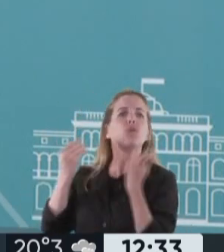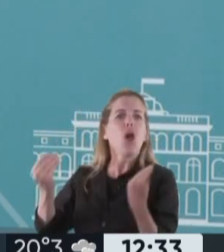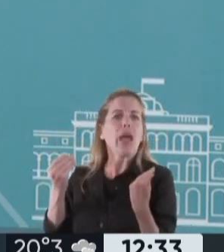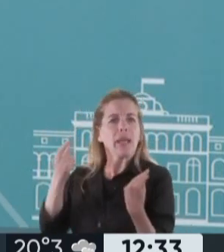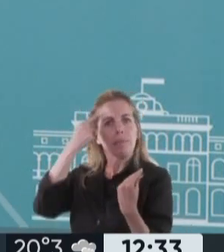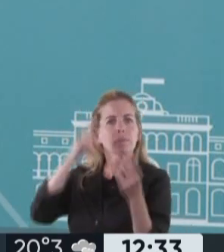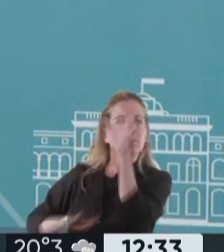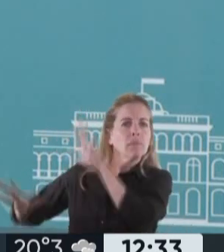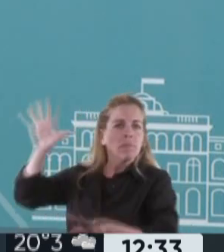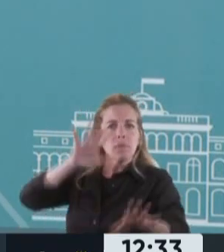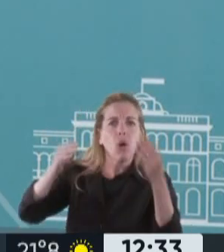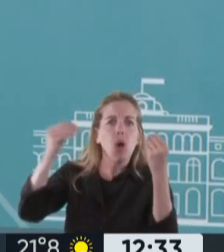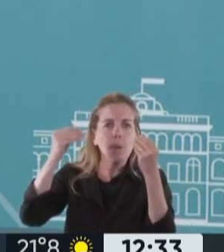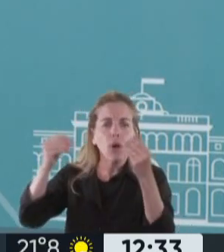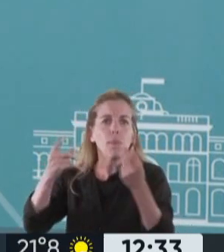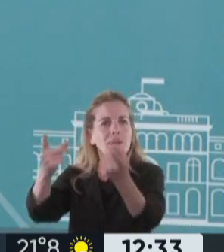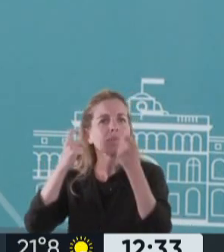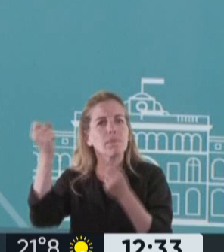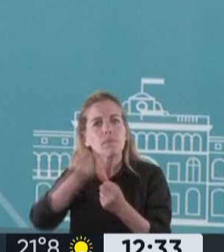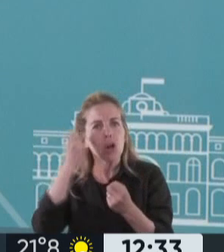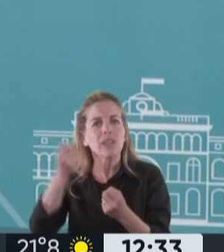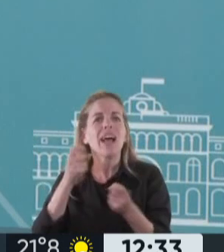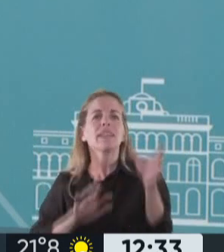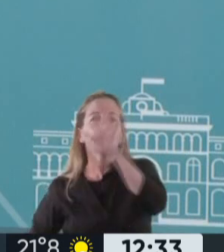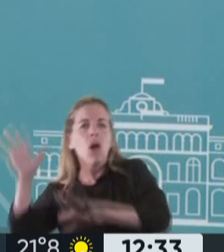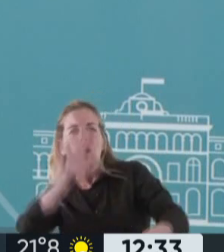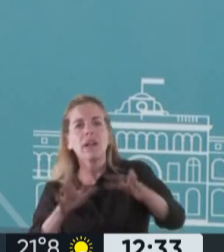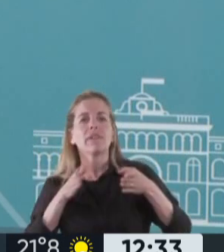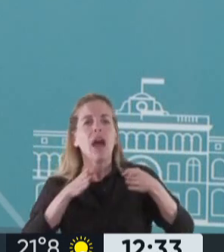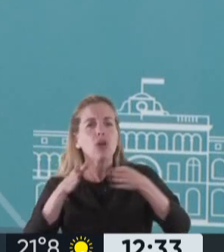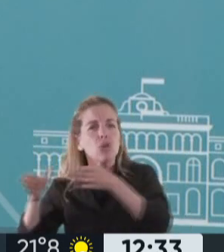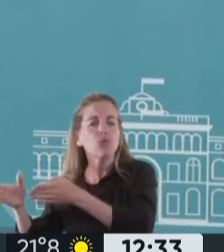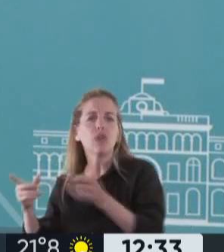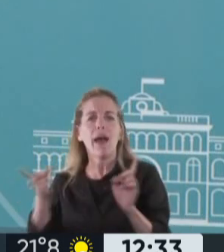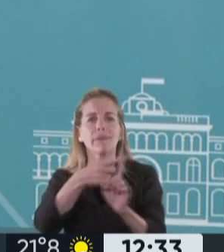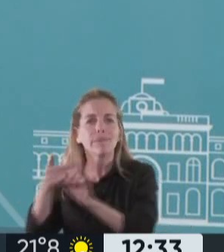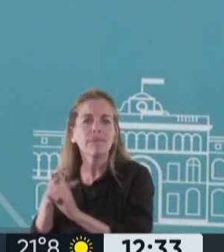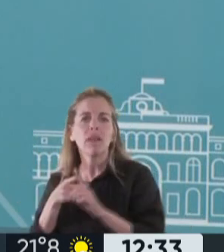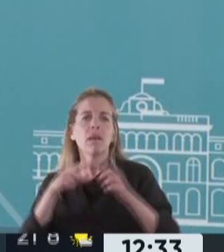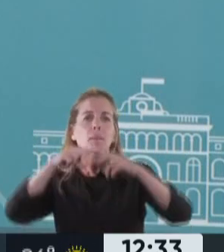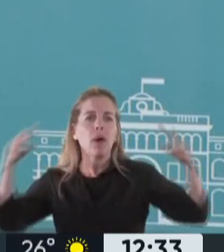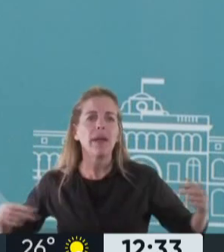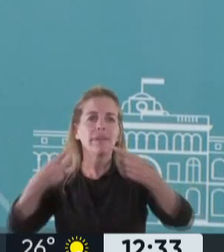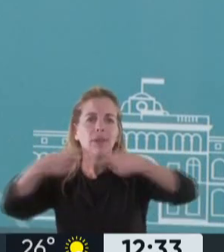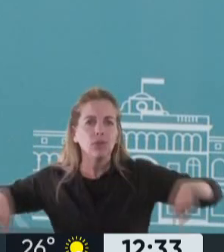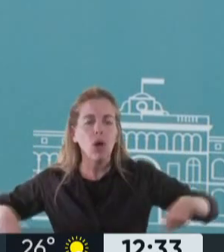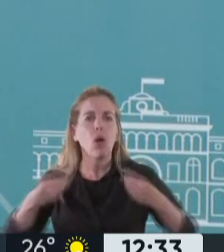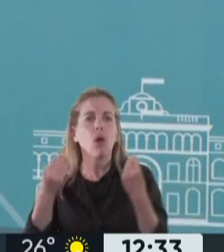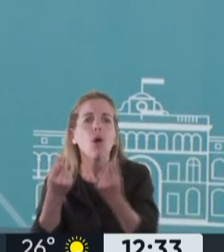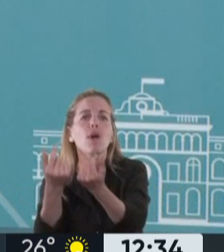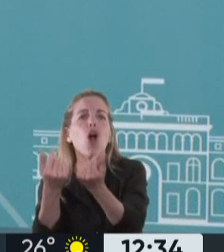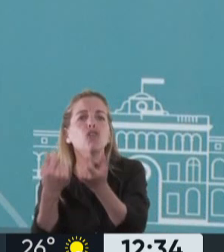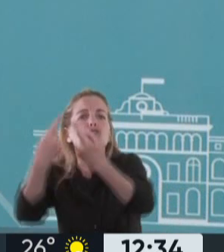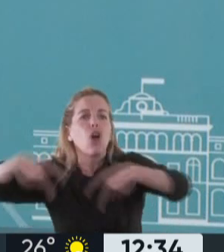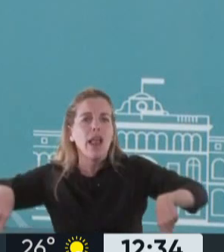logística. Y la logística se ha multiplicado varias veces lo que es el valor, lo que es el costo.